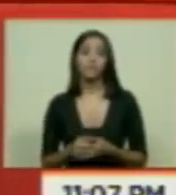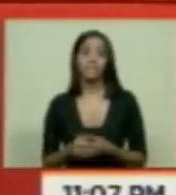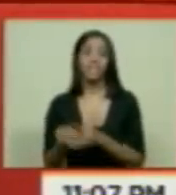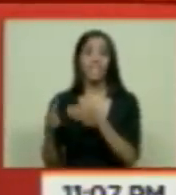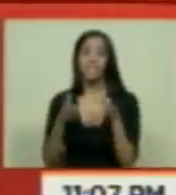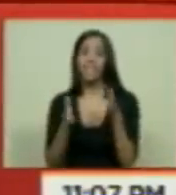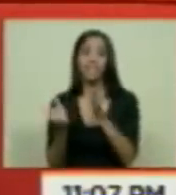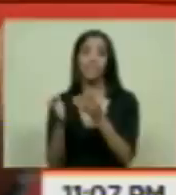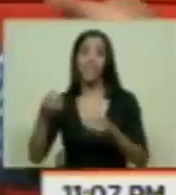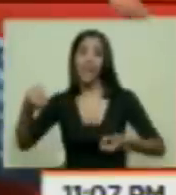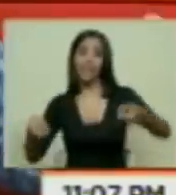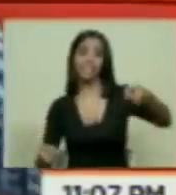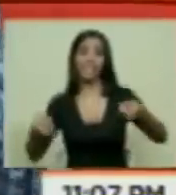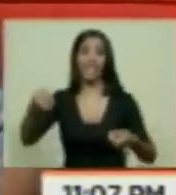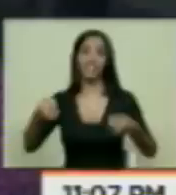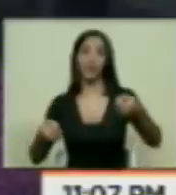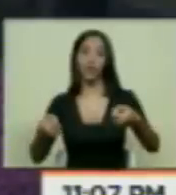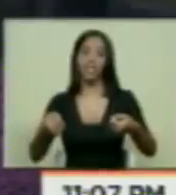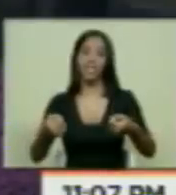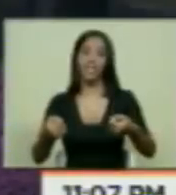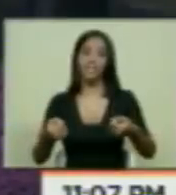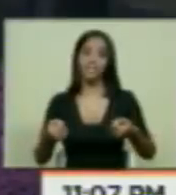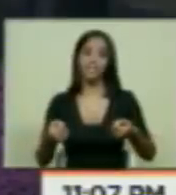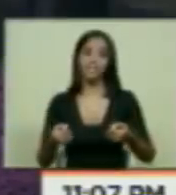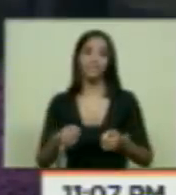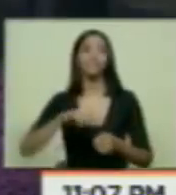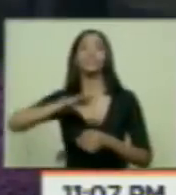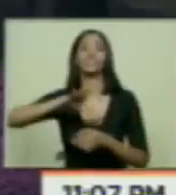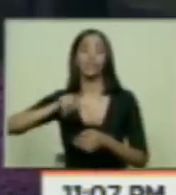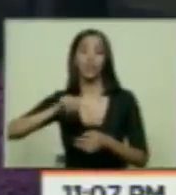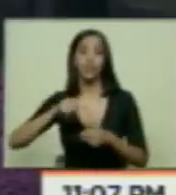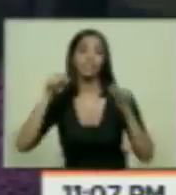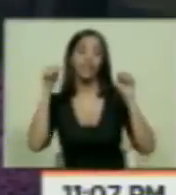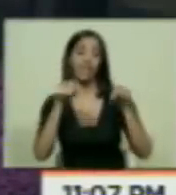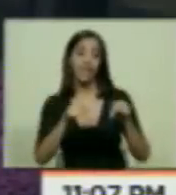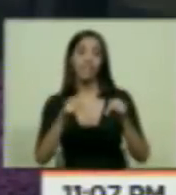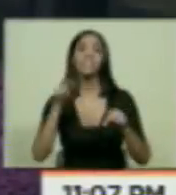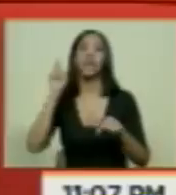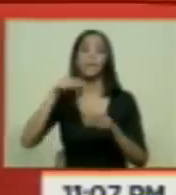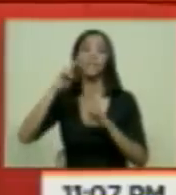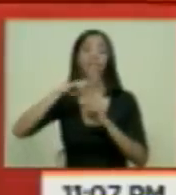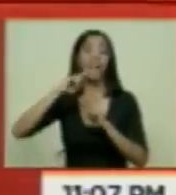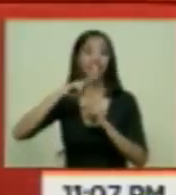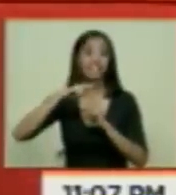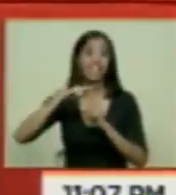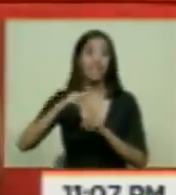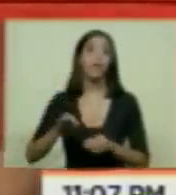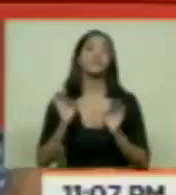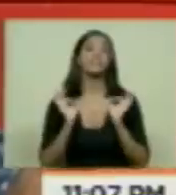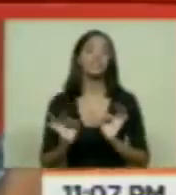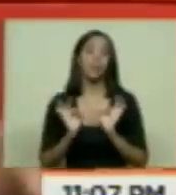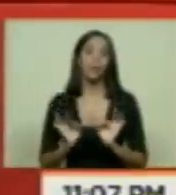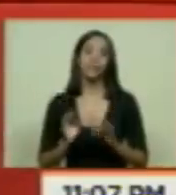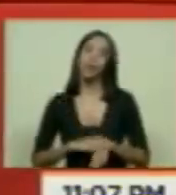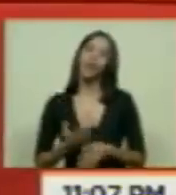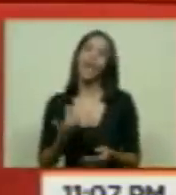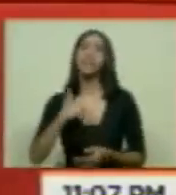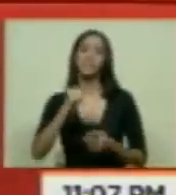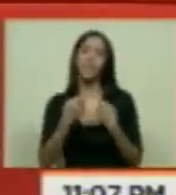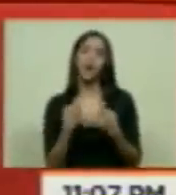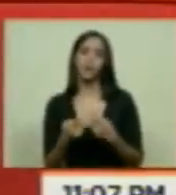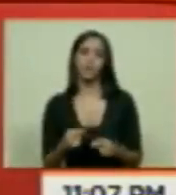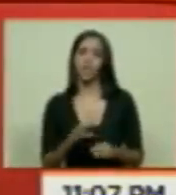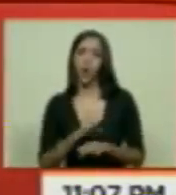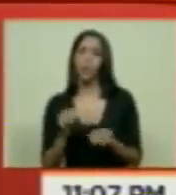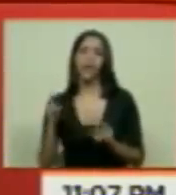las gandolas, las mafias que están allí, y está la gente del Táchira, precisamente, porque hay una cosa que la gente dice, no, pero es que